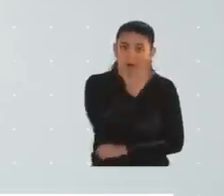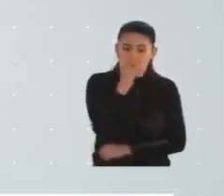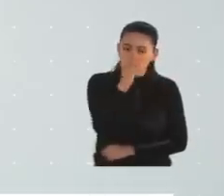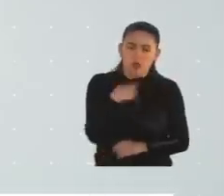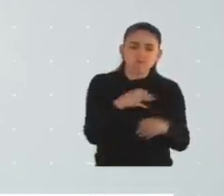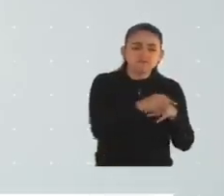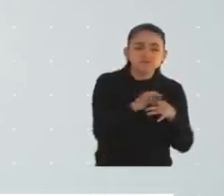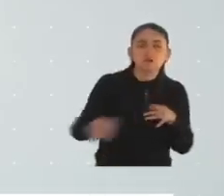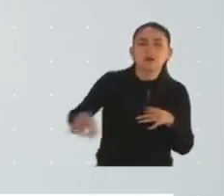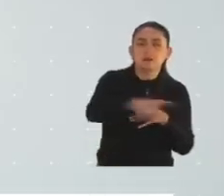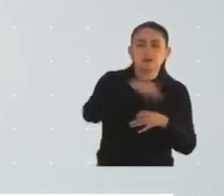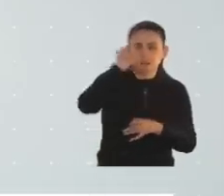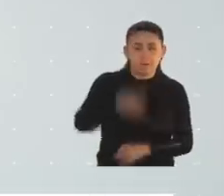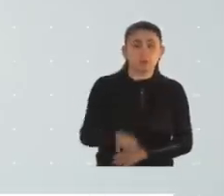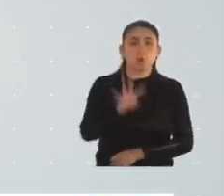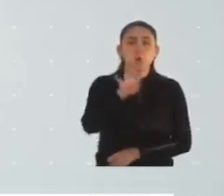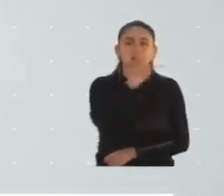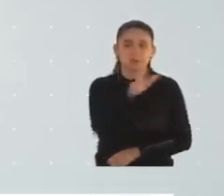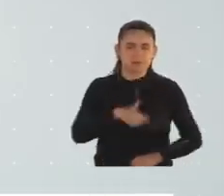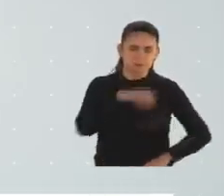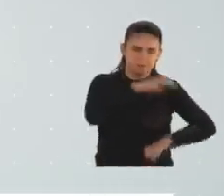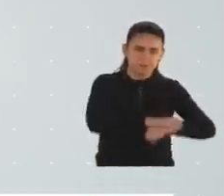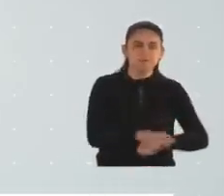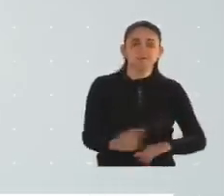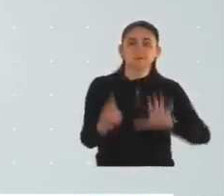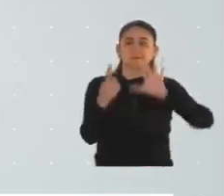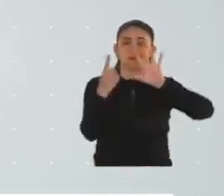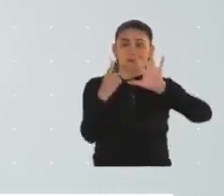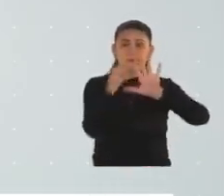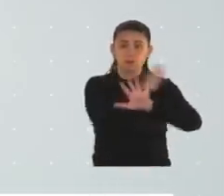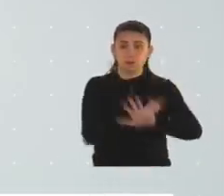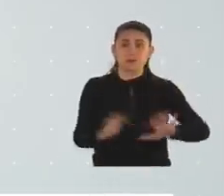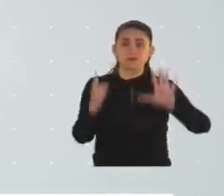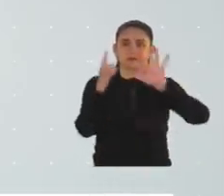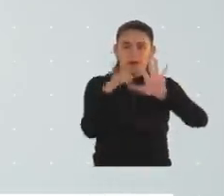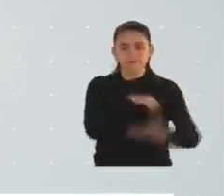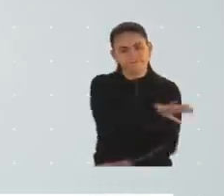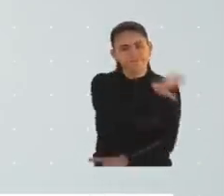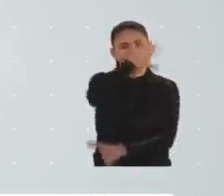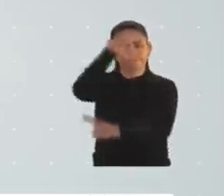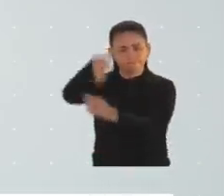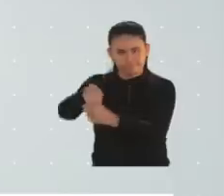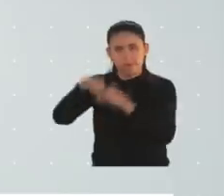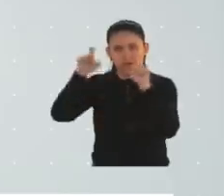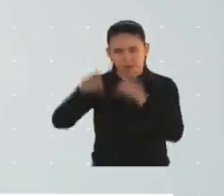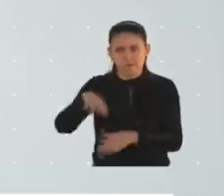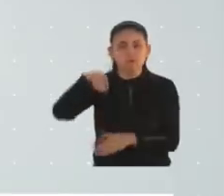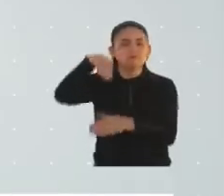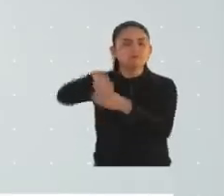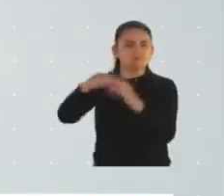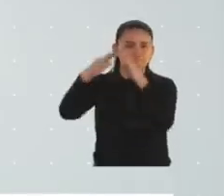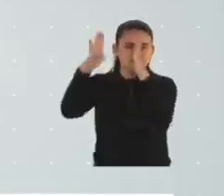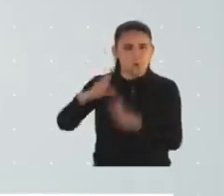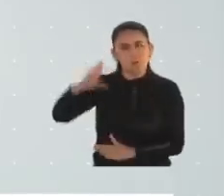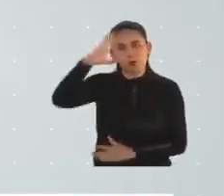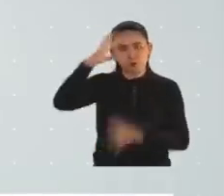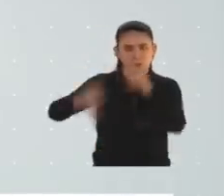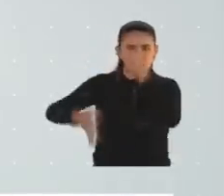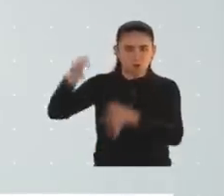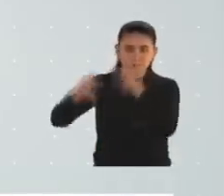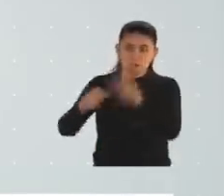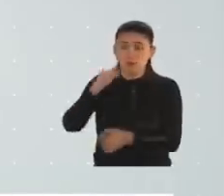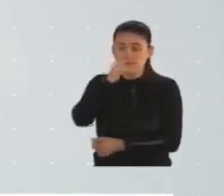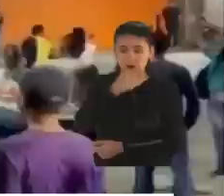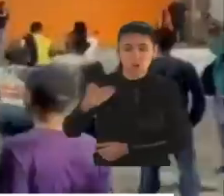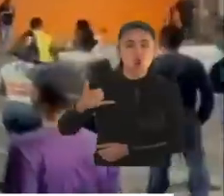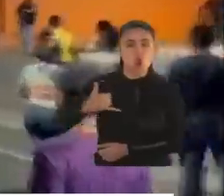4 personas fueron capturadas y por lo menos 6, entre ellas menores de edad, fueron conducidas a la unidad de convivencia y justicia de la Policía Metropolitana de la